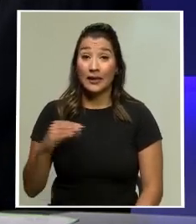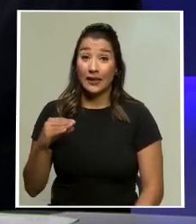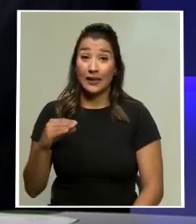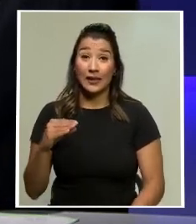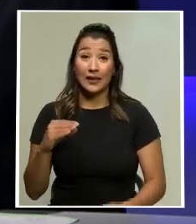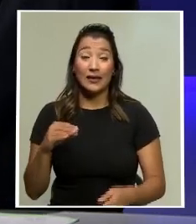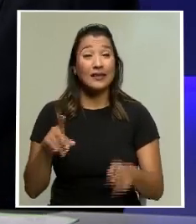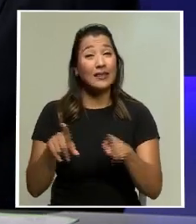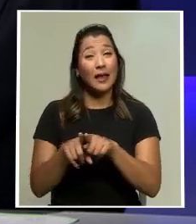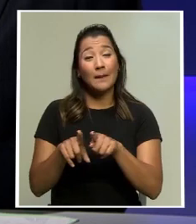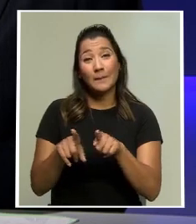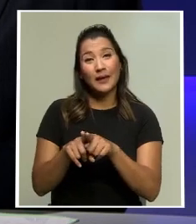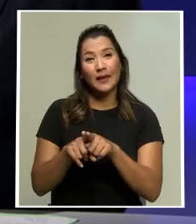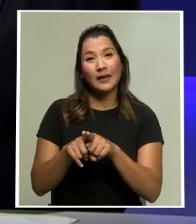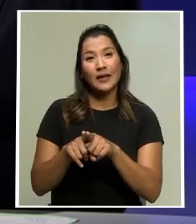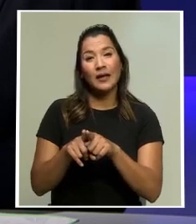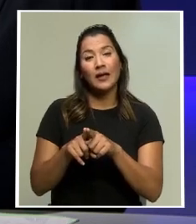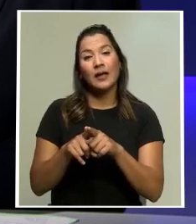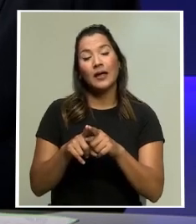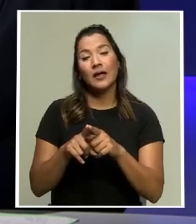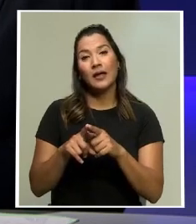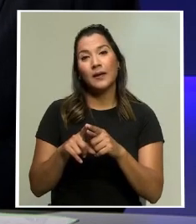mucho protagonismo los militares,